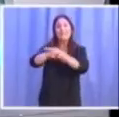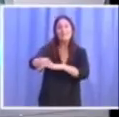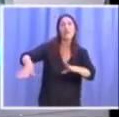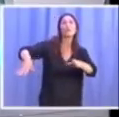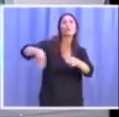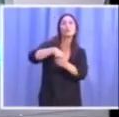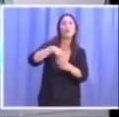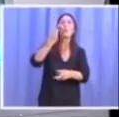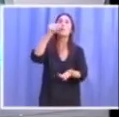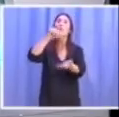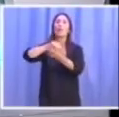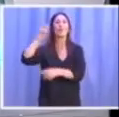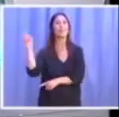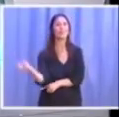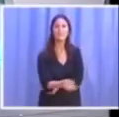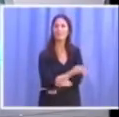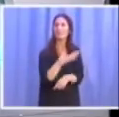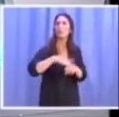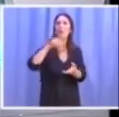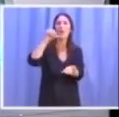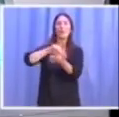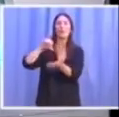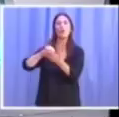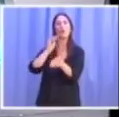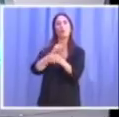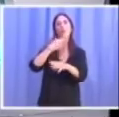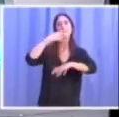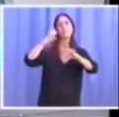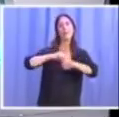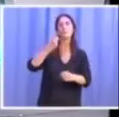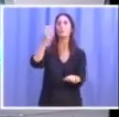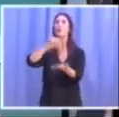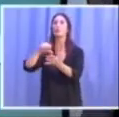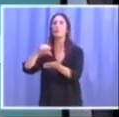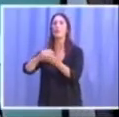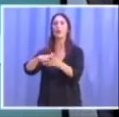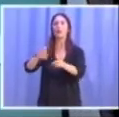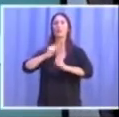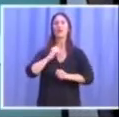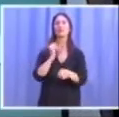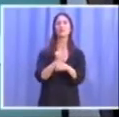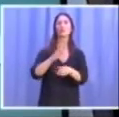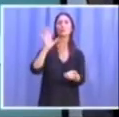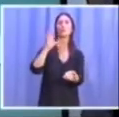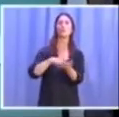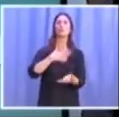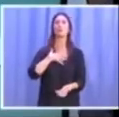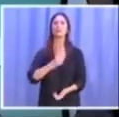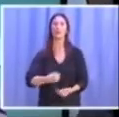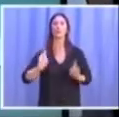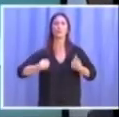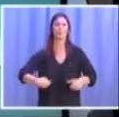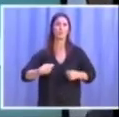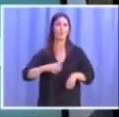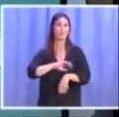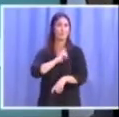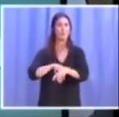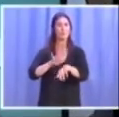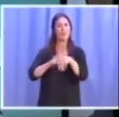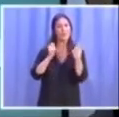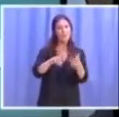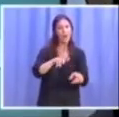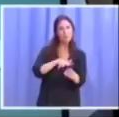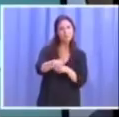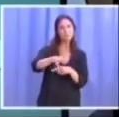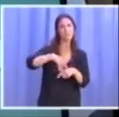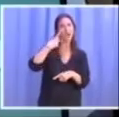inclusiva, a una ciudad diversa, a una ciudad que cuida a sus mayores, a una ciudad que tenga el Instituto Municipal de Salud y Deporte para generar hábitos